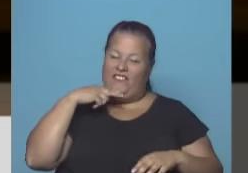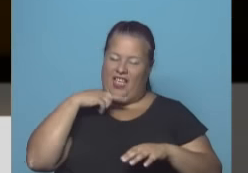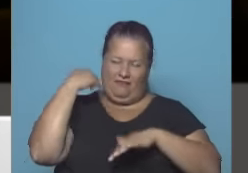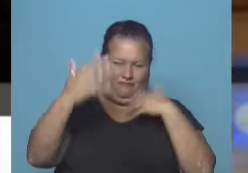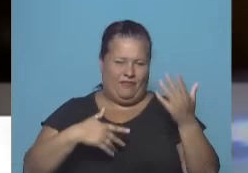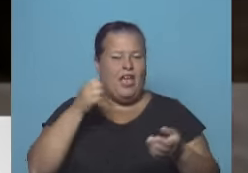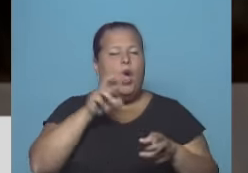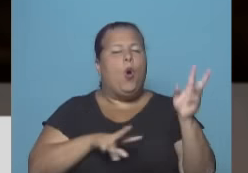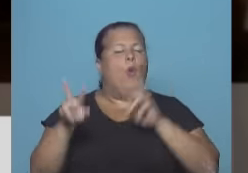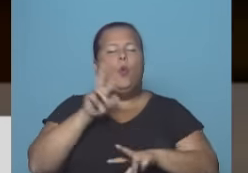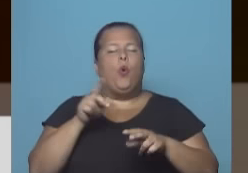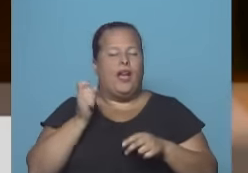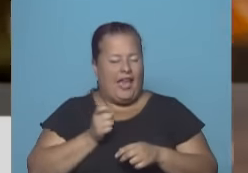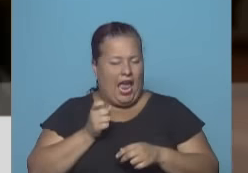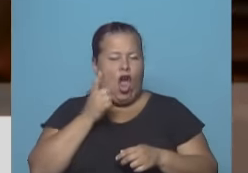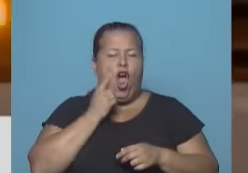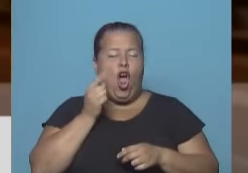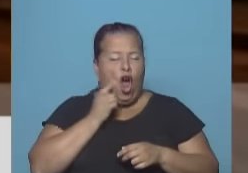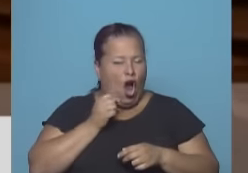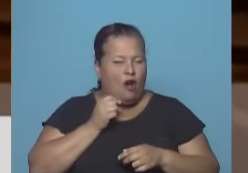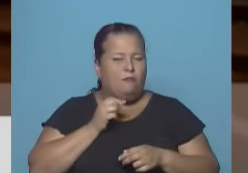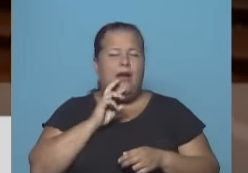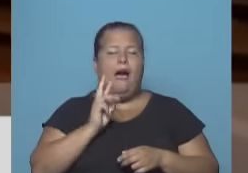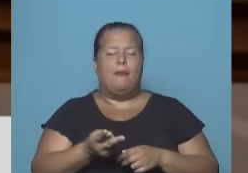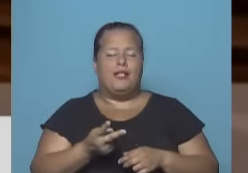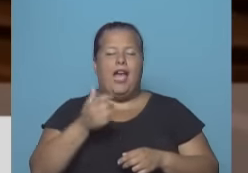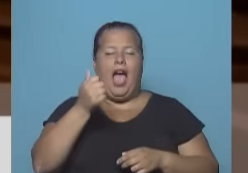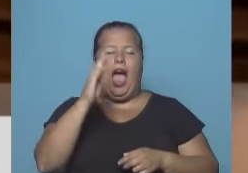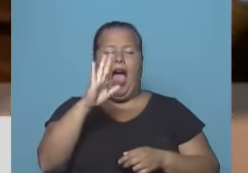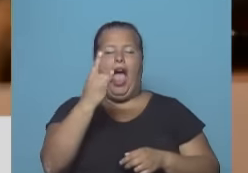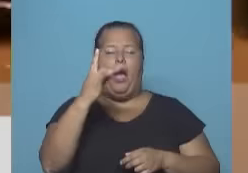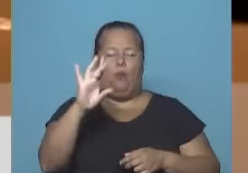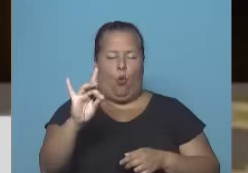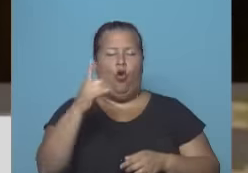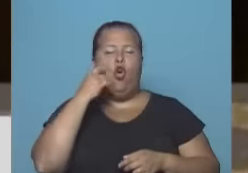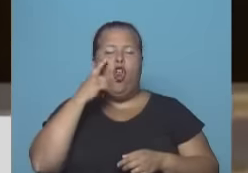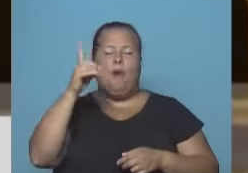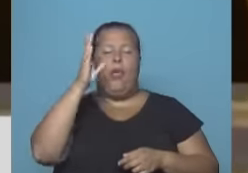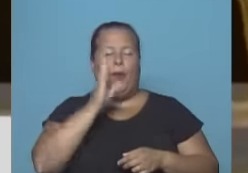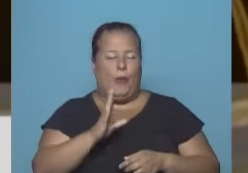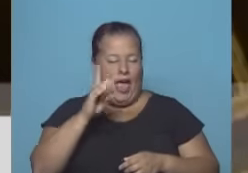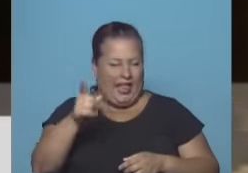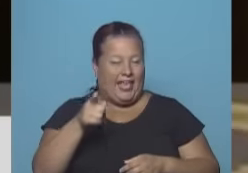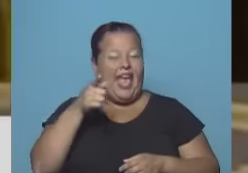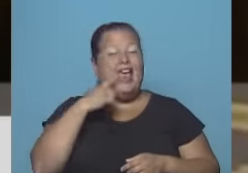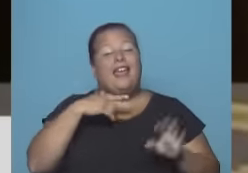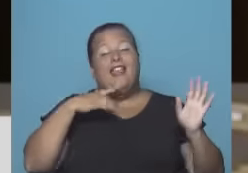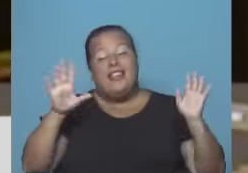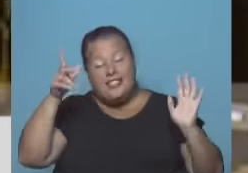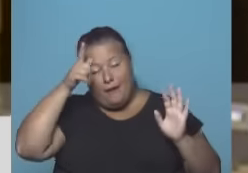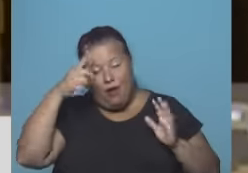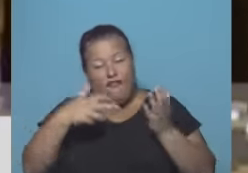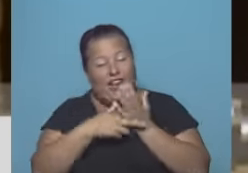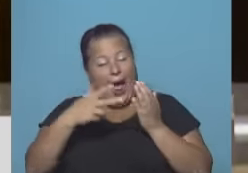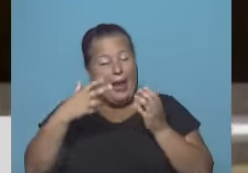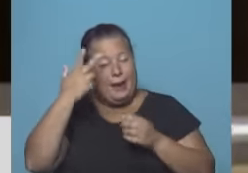sabés que el que están buscando es un hombre que tiene por apellido Aboud, que es un ciudadano belga y es, según la policía y la Fiscalía